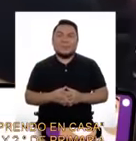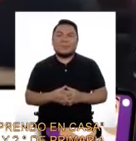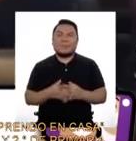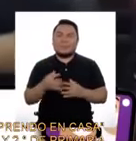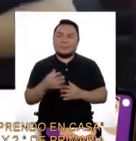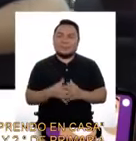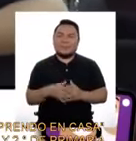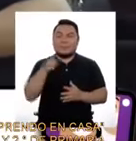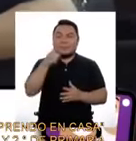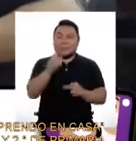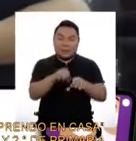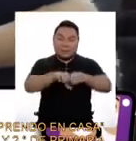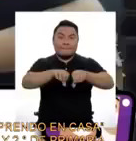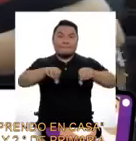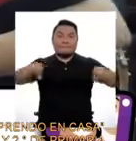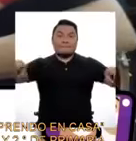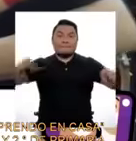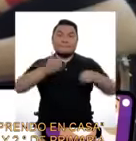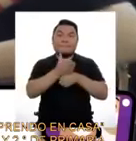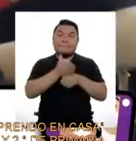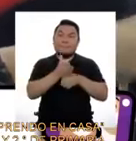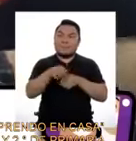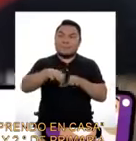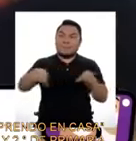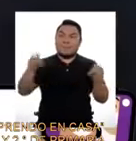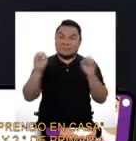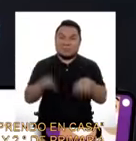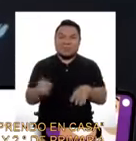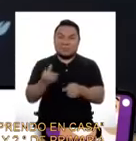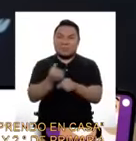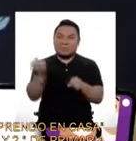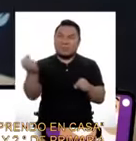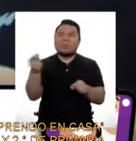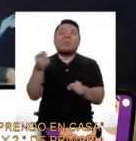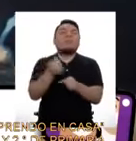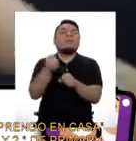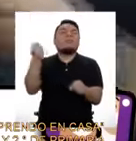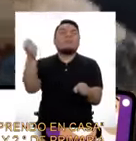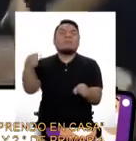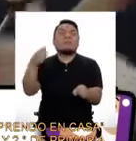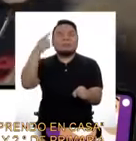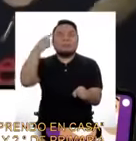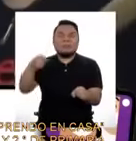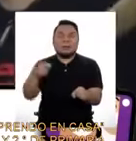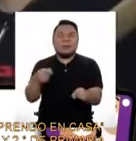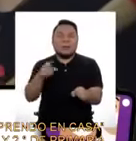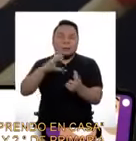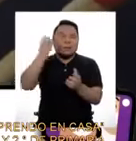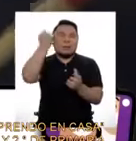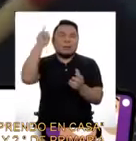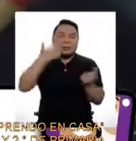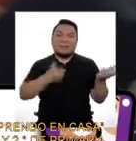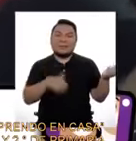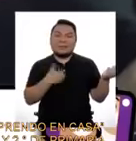aquí un palo. ¿Y a qué crees que se parece? A ver, esto es una guitarra. Es una guitarra de una cuerda, mira.